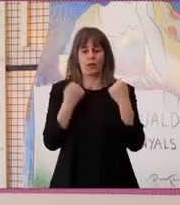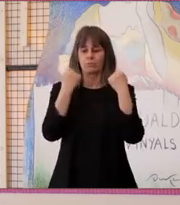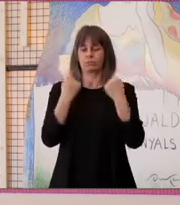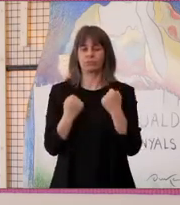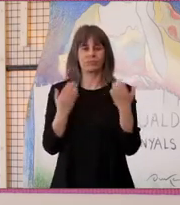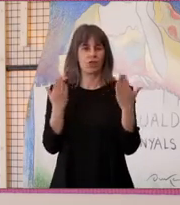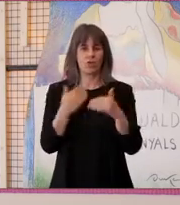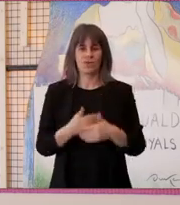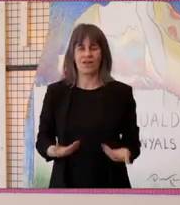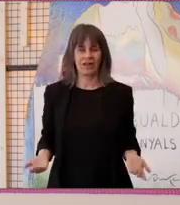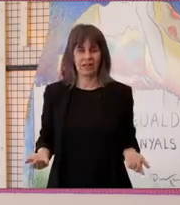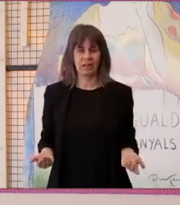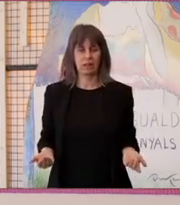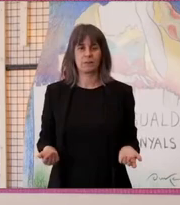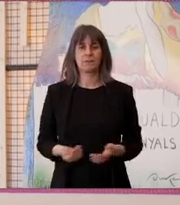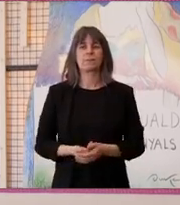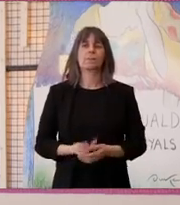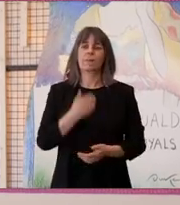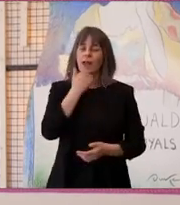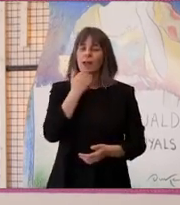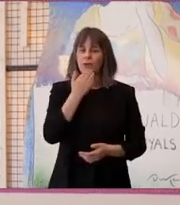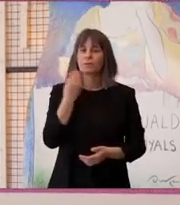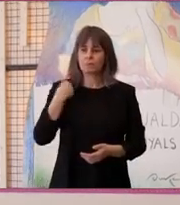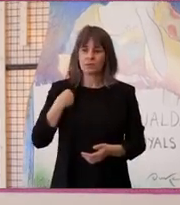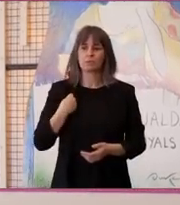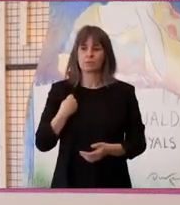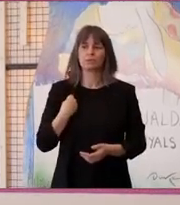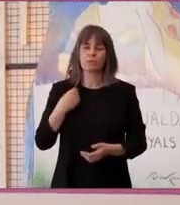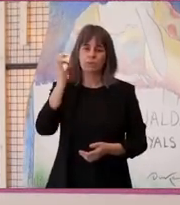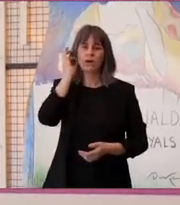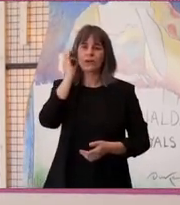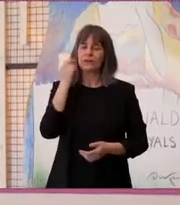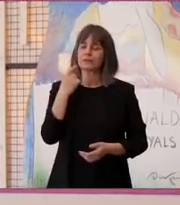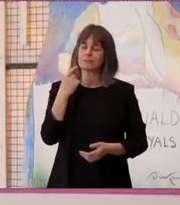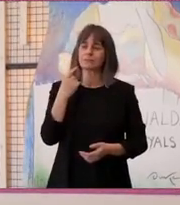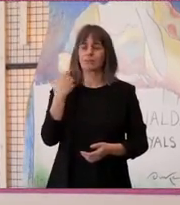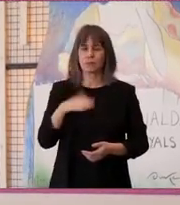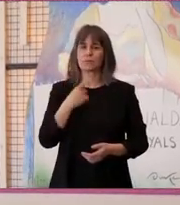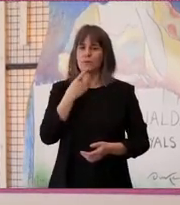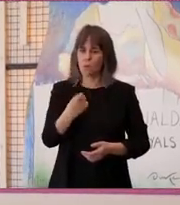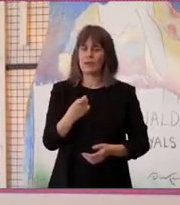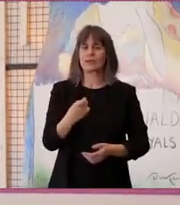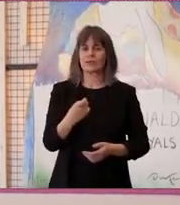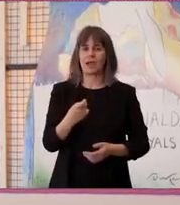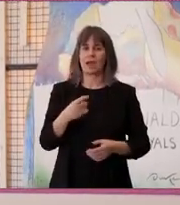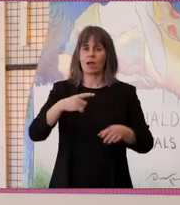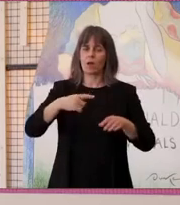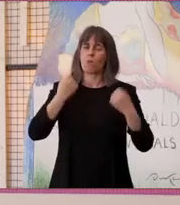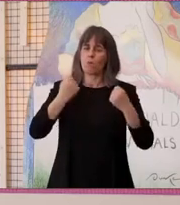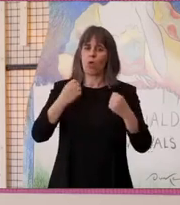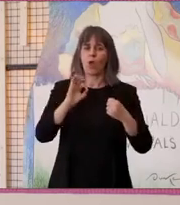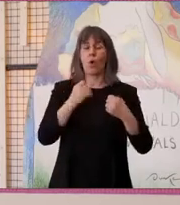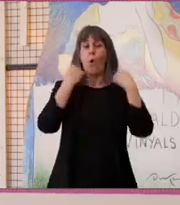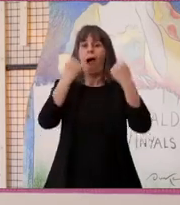algo que como bien sabemos es lo que más se nos ha negado a las mujeres mujeres nos cuesta mucho más la autoridad que el poder incluso